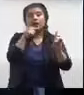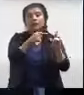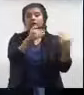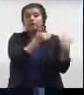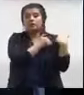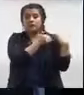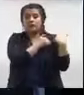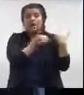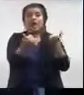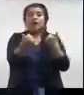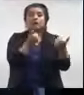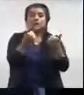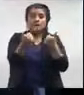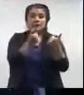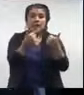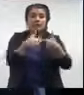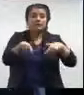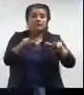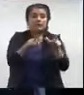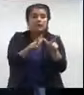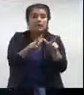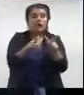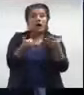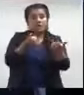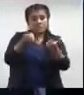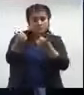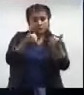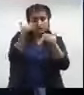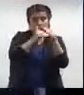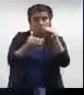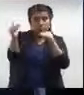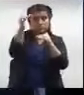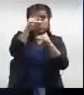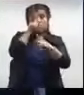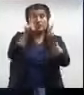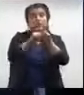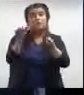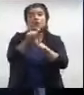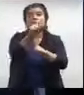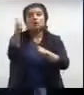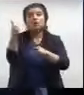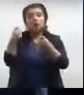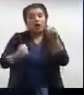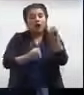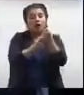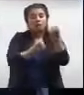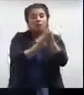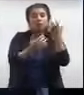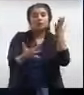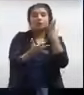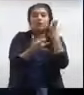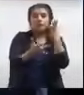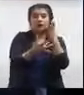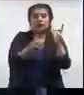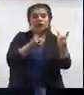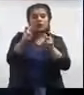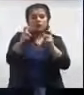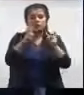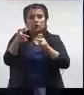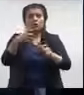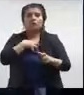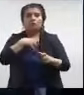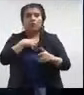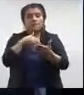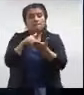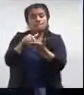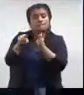responsable de administrar el área financiera de la Dirección Superior y de los órganos administrativos de apoyo técnico y de control interno, excepto